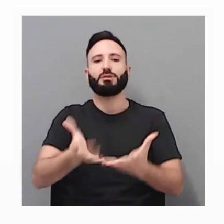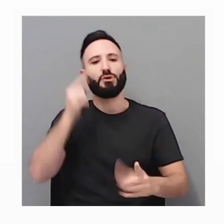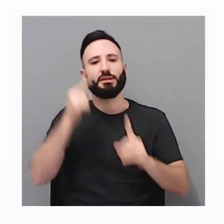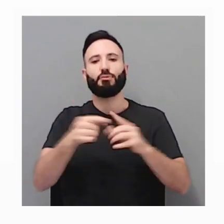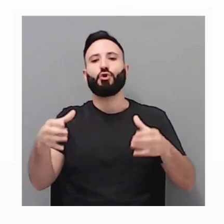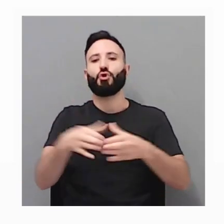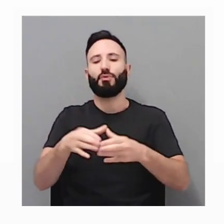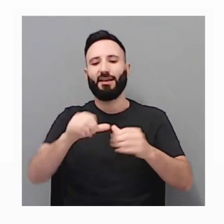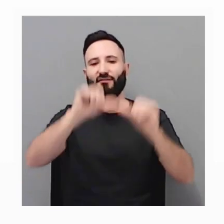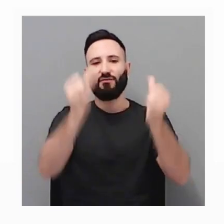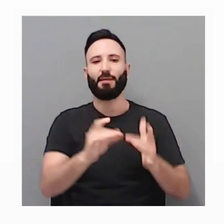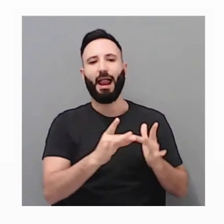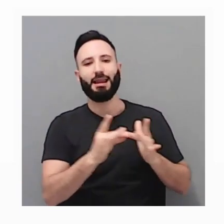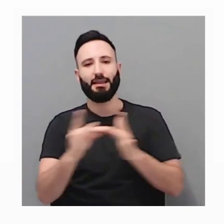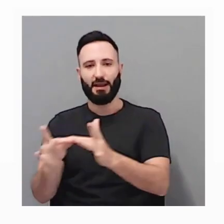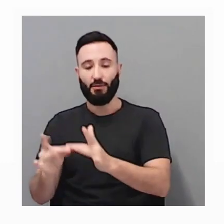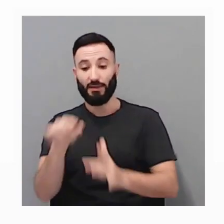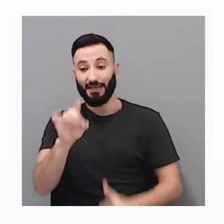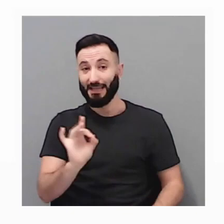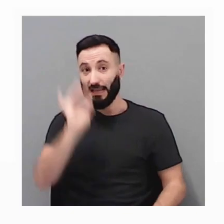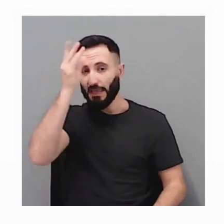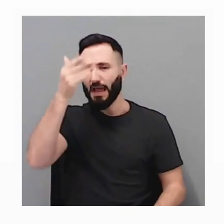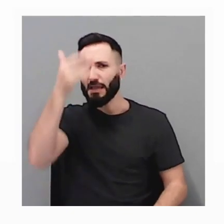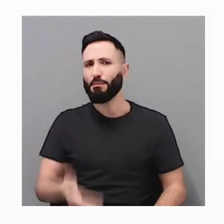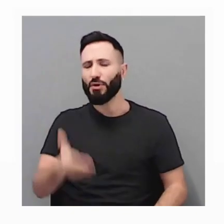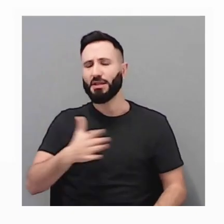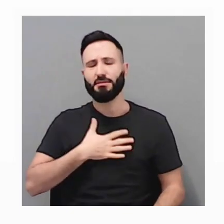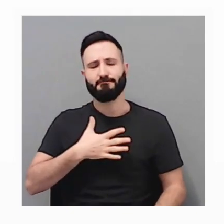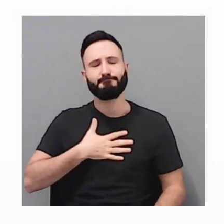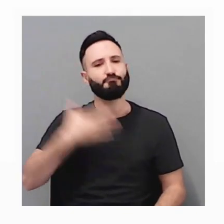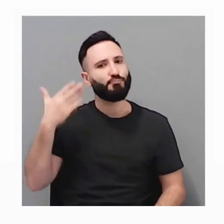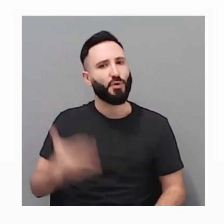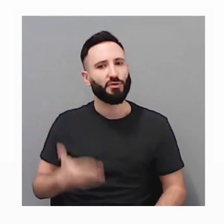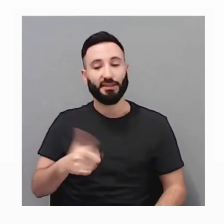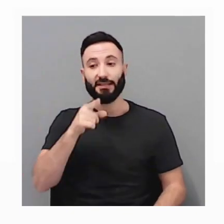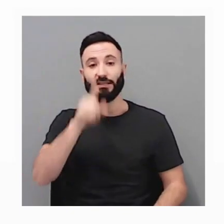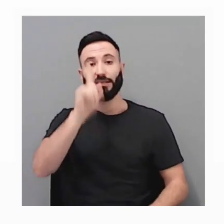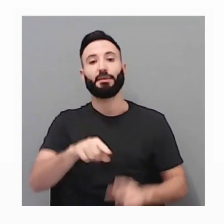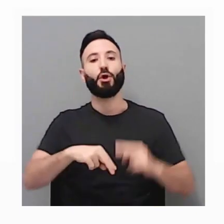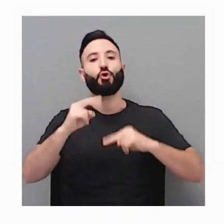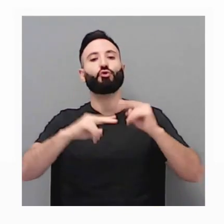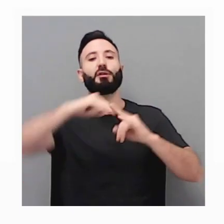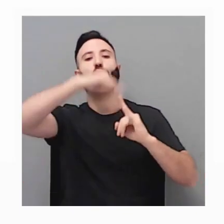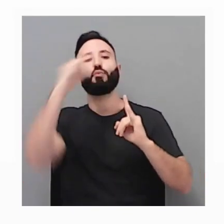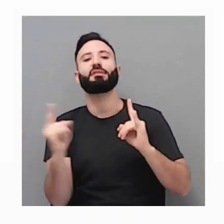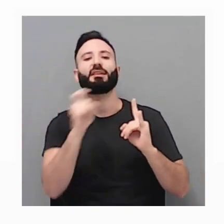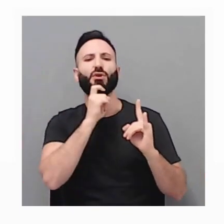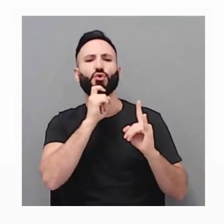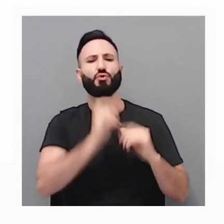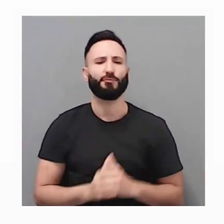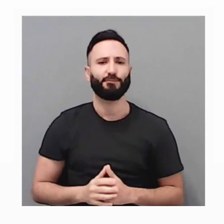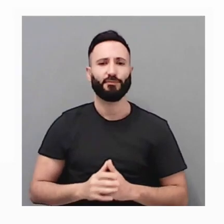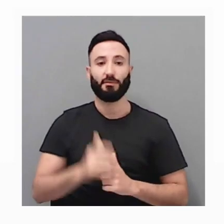liderando. Esta idea es muy importante para nosotros, como es también construir puentes, porque en